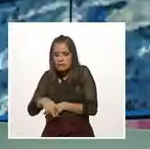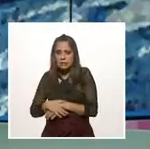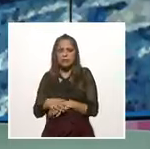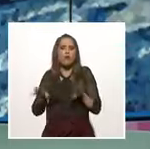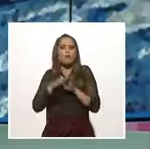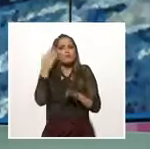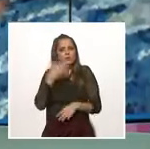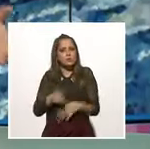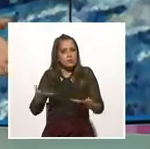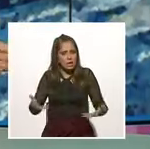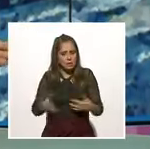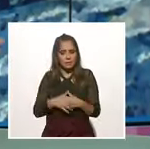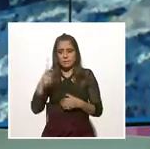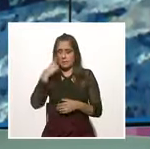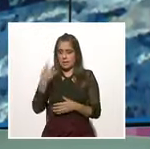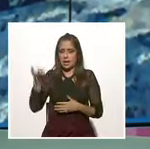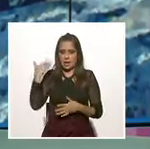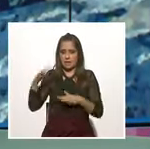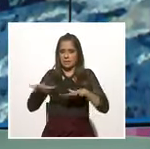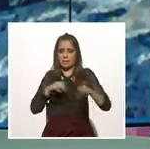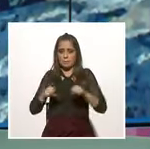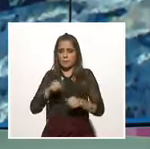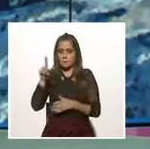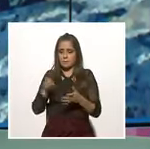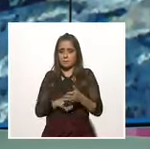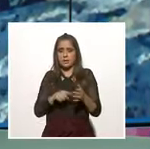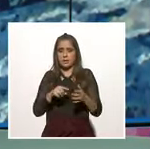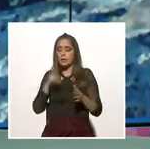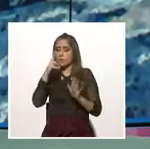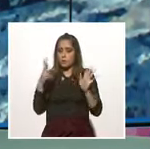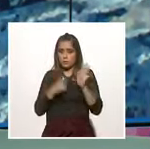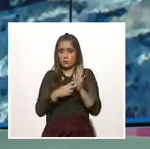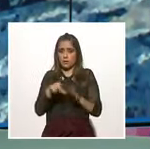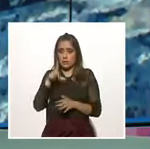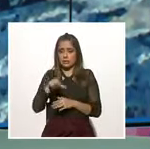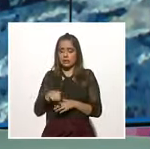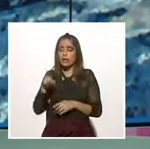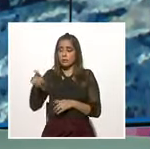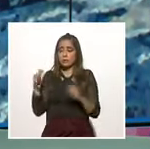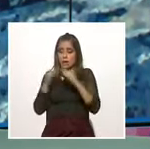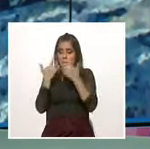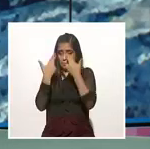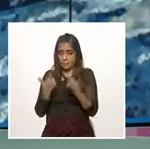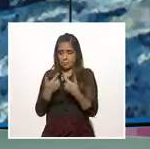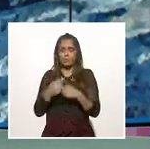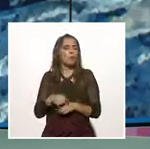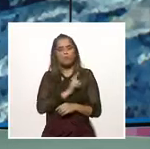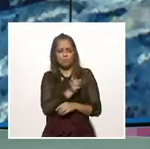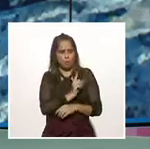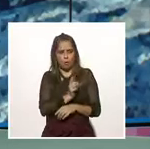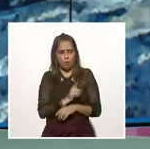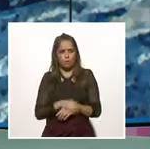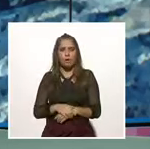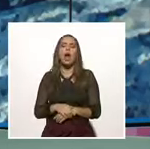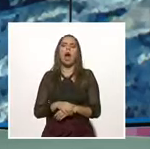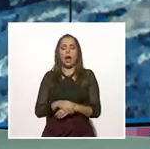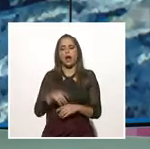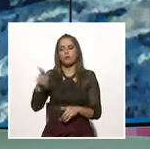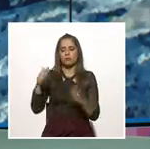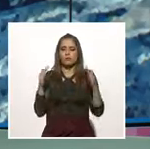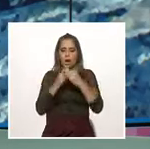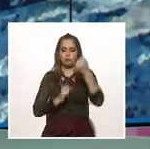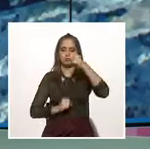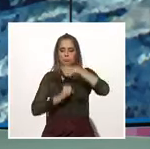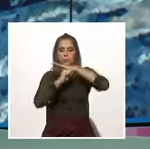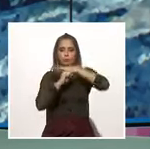el sismo del 2017, ¿tu casa tuvo algún daño estructural? Me dices que no. Entonces, ¿qué me dice a mí? Que tu casa está bien